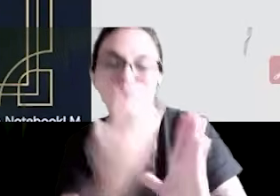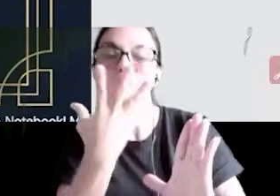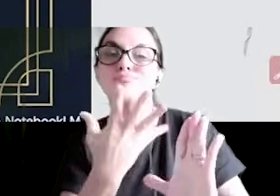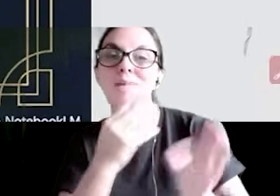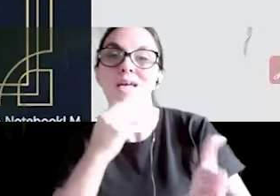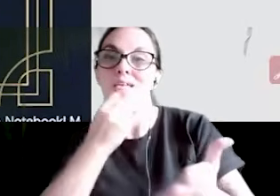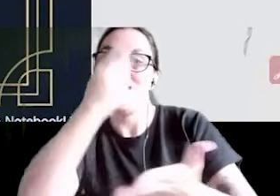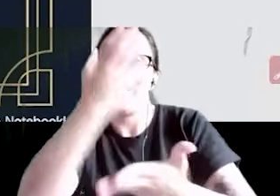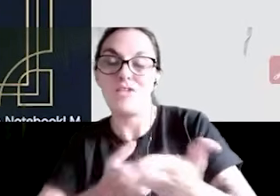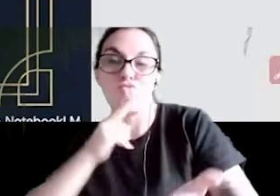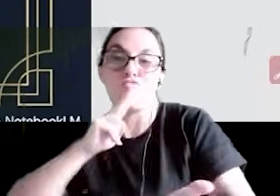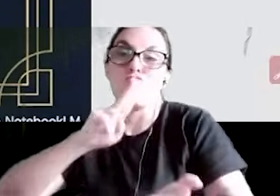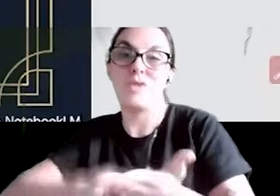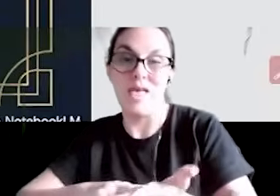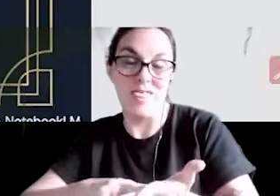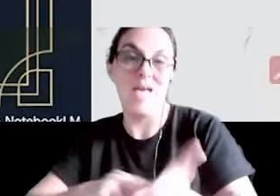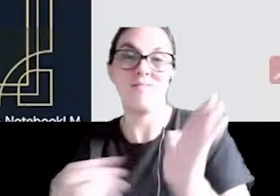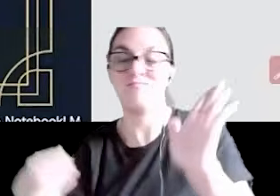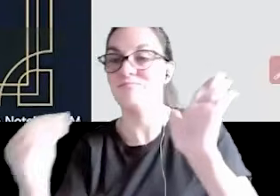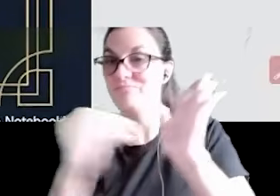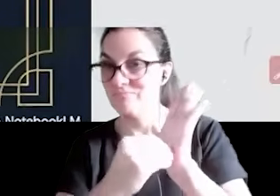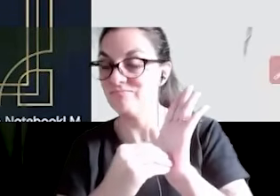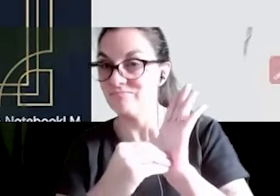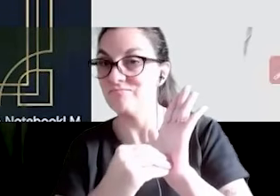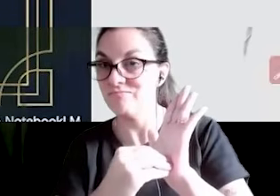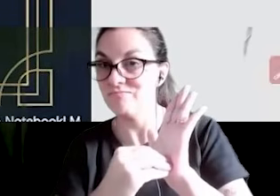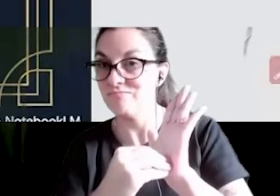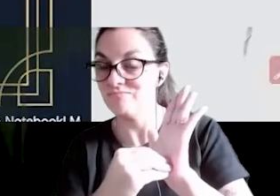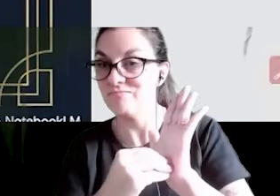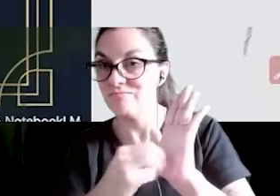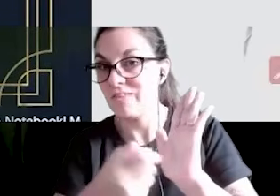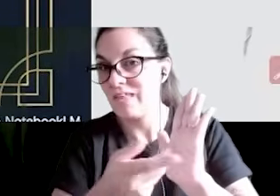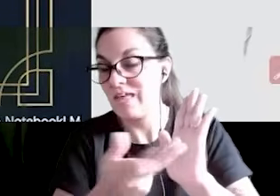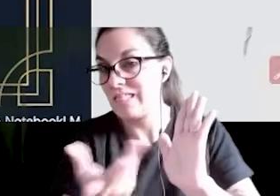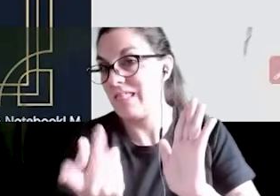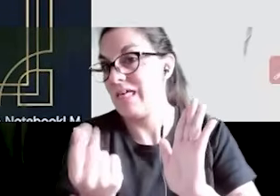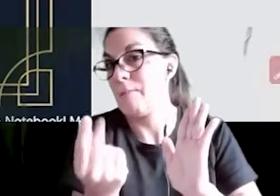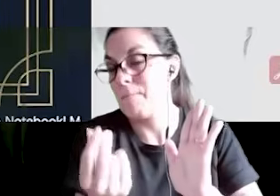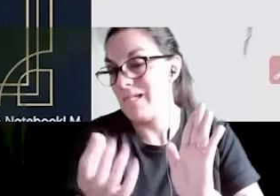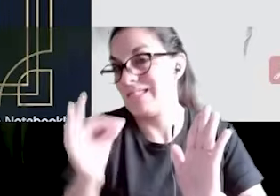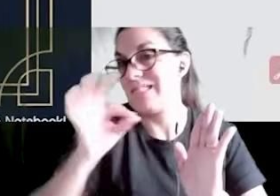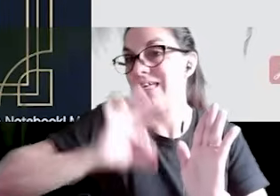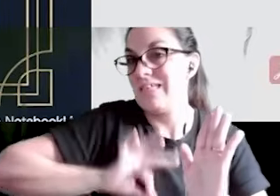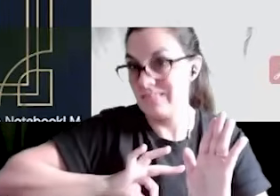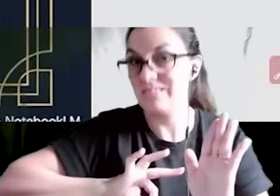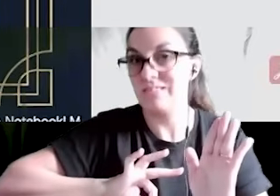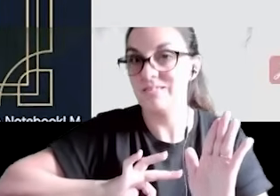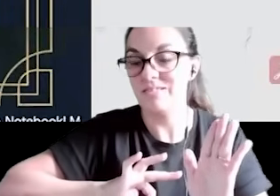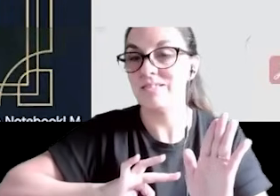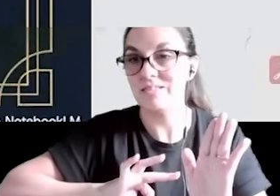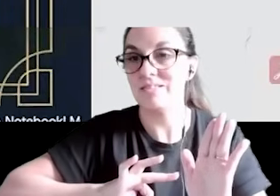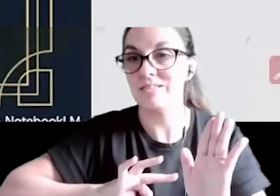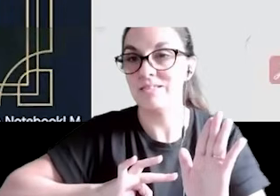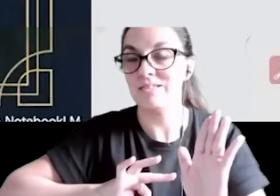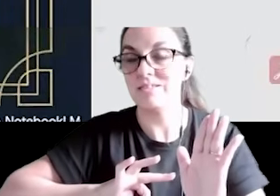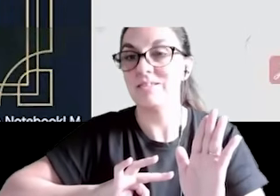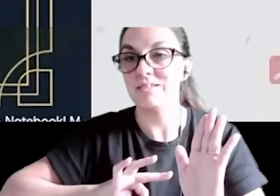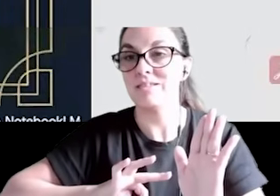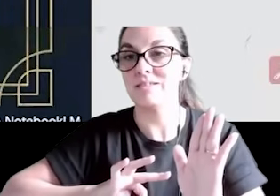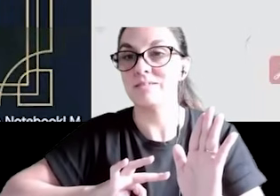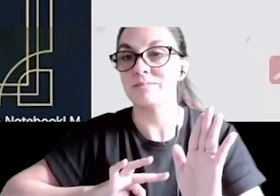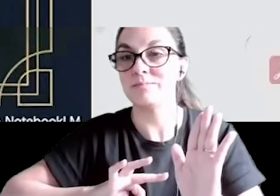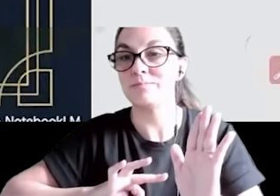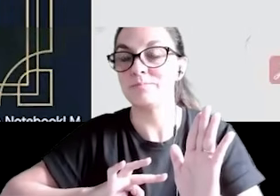jurada, diga que el total de ingresos y el patrimonio que tengo